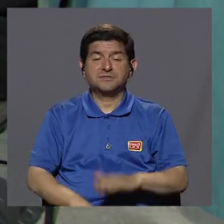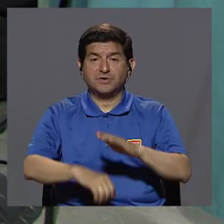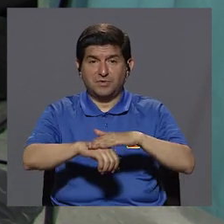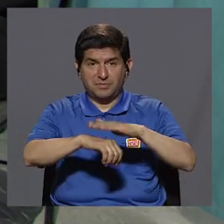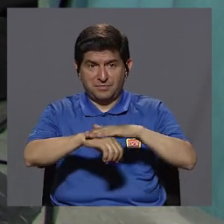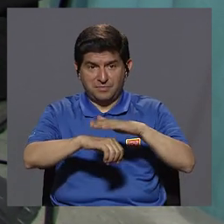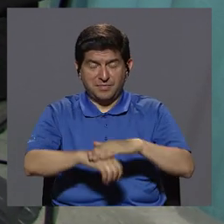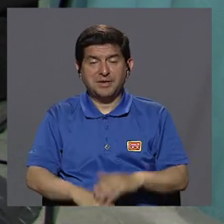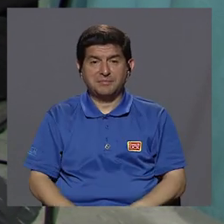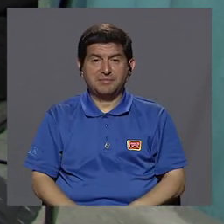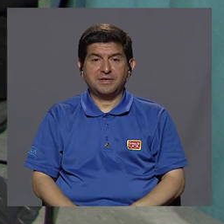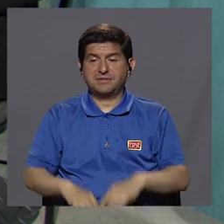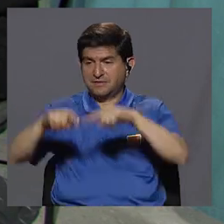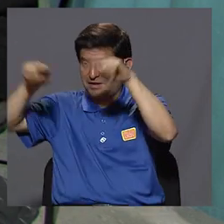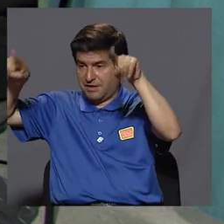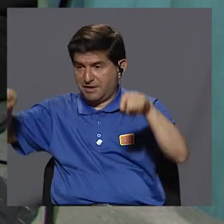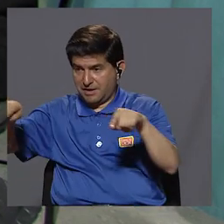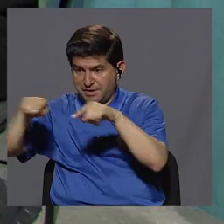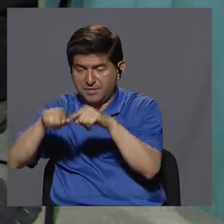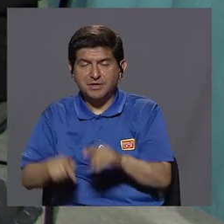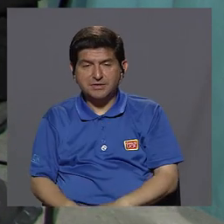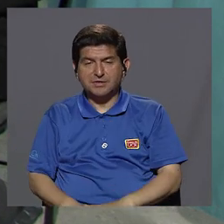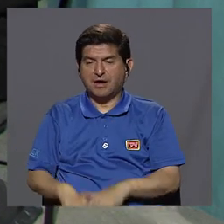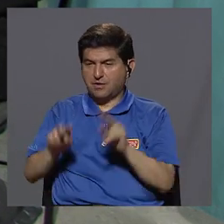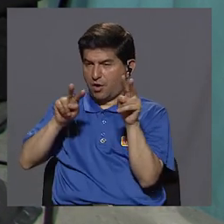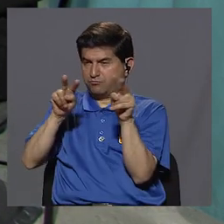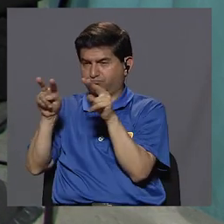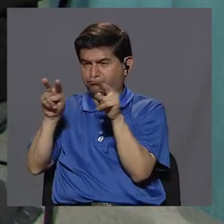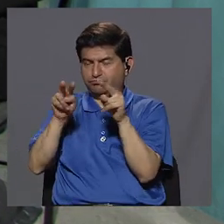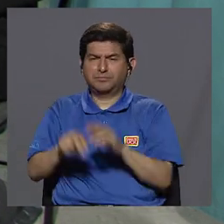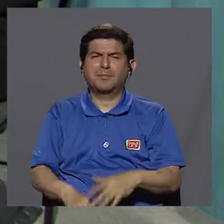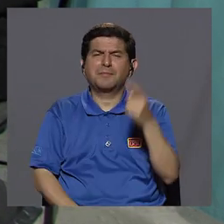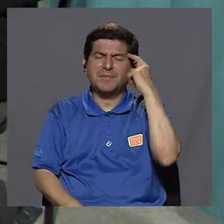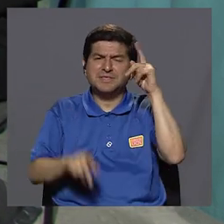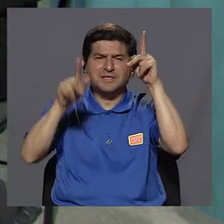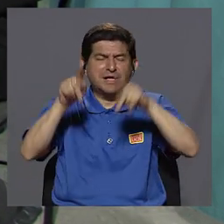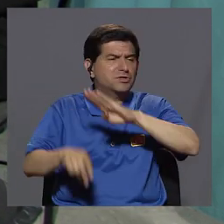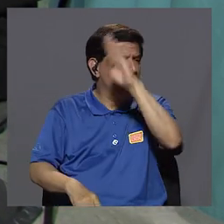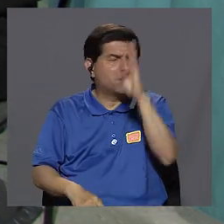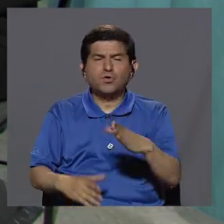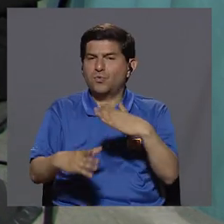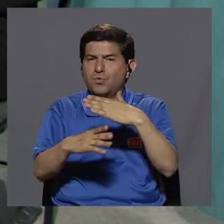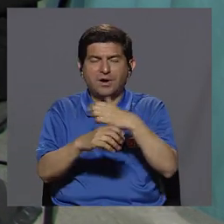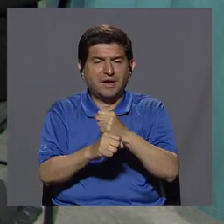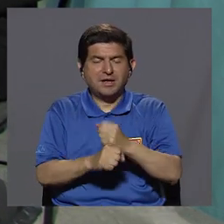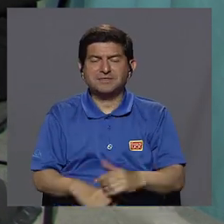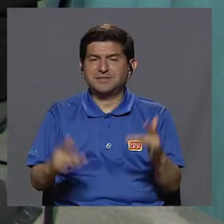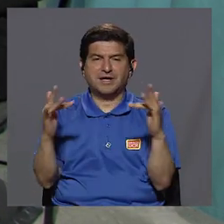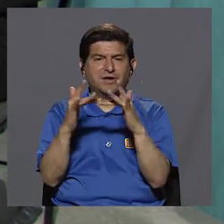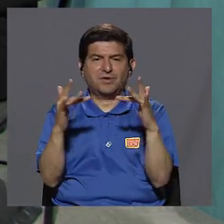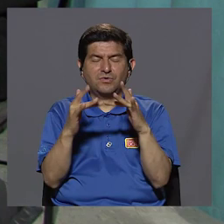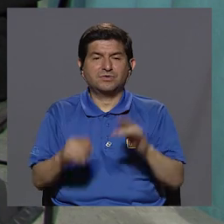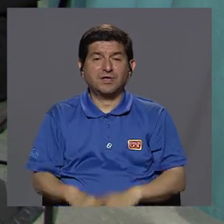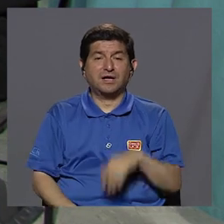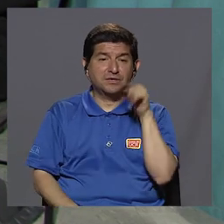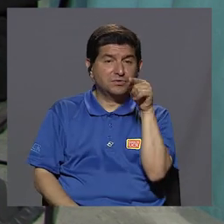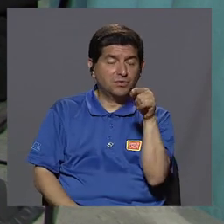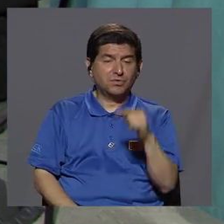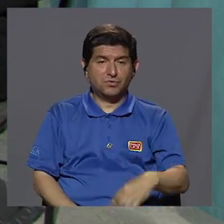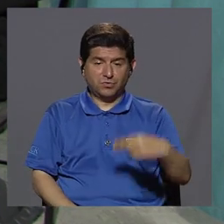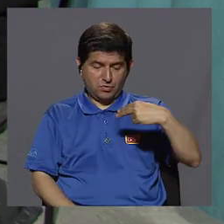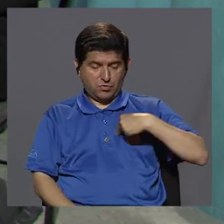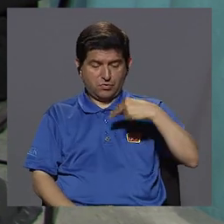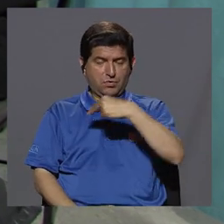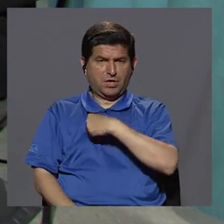monitor para poder eventualmente seguirlo a ver pensando tal vez en las personas que nunca se han estado en contacto con esas válvulas no